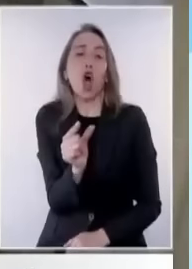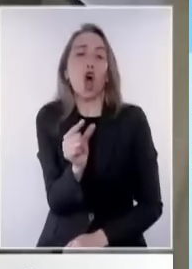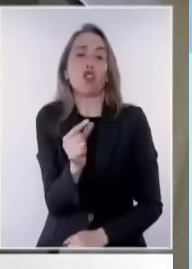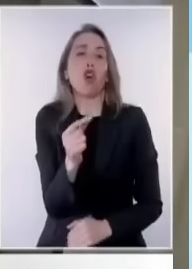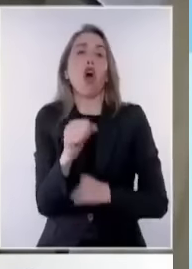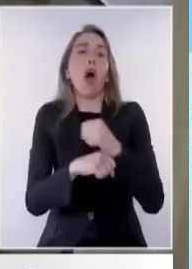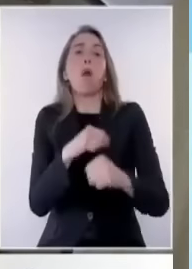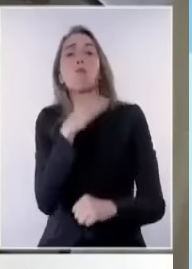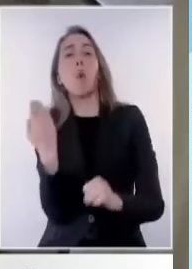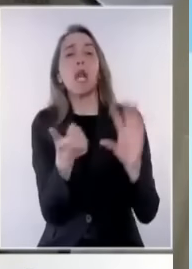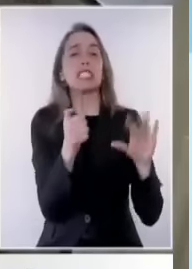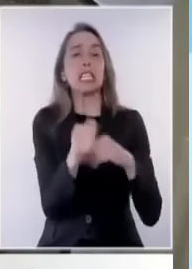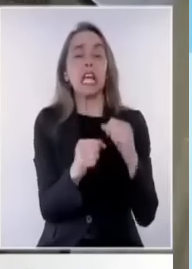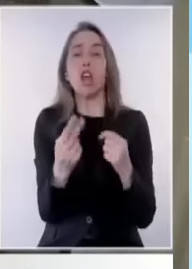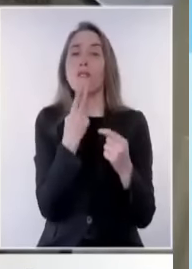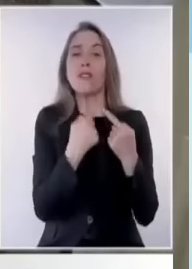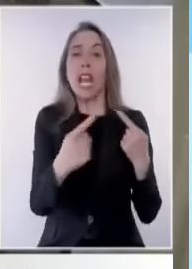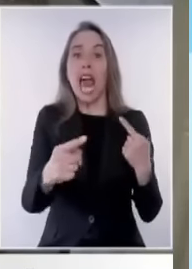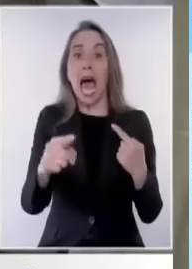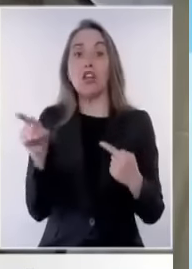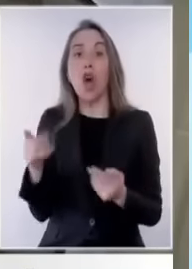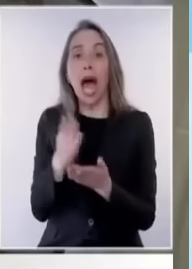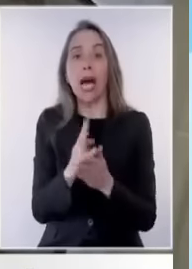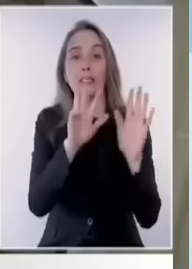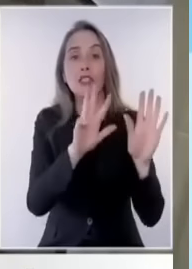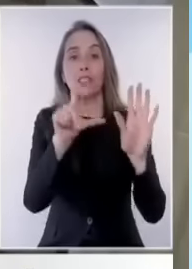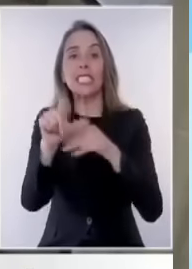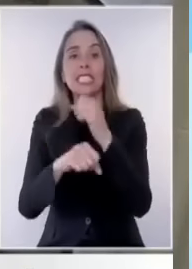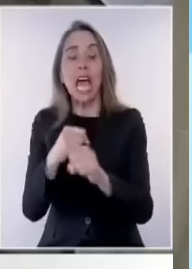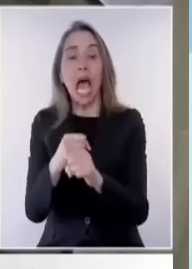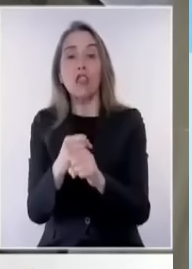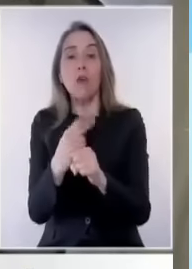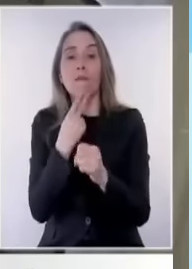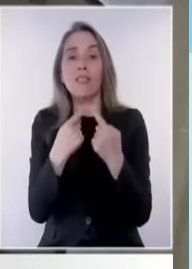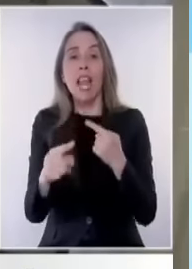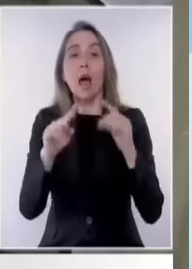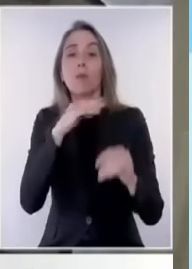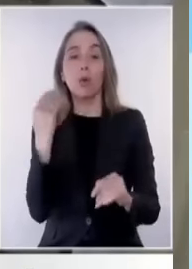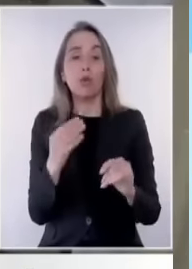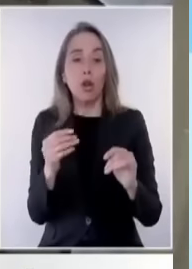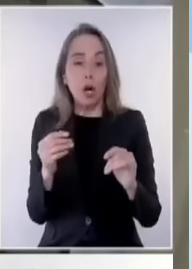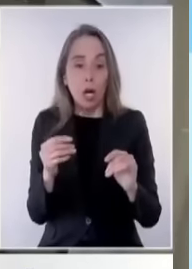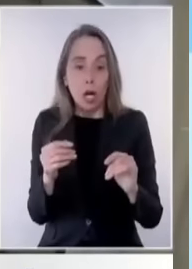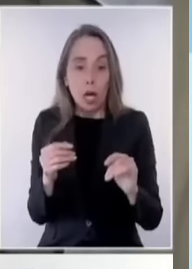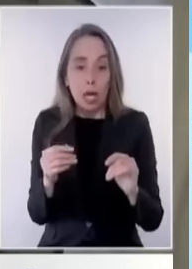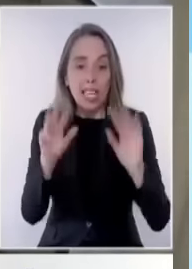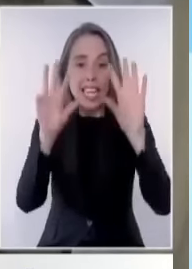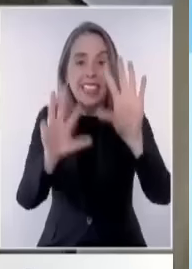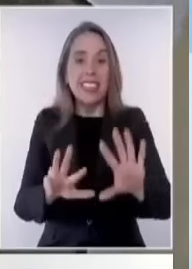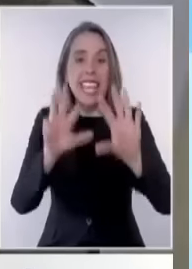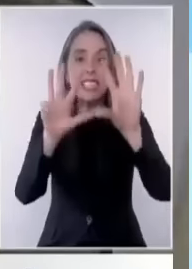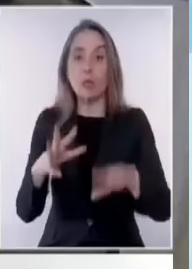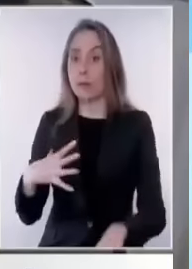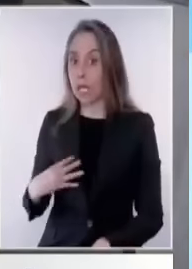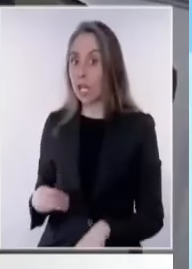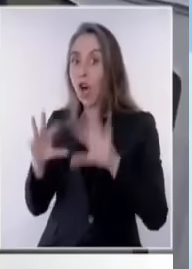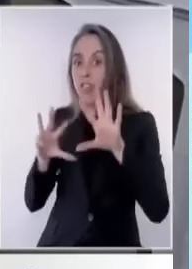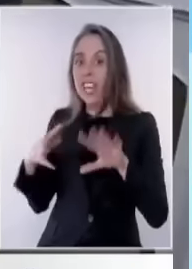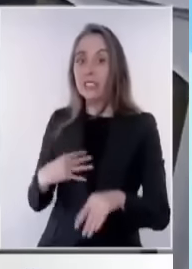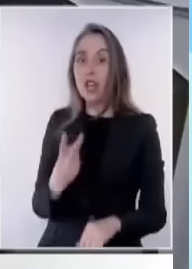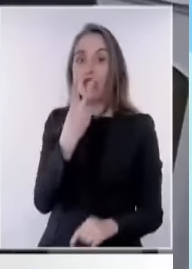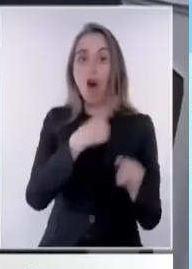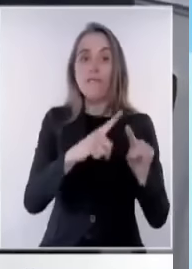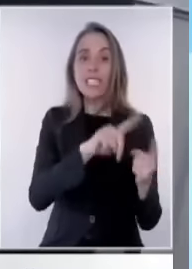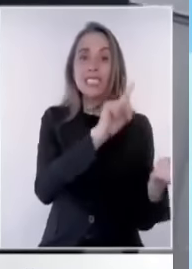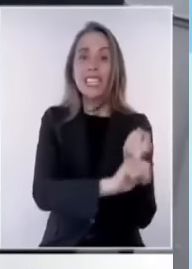de larga data, 60 años. Y él vive hasta los 97. Tuvo 19 hijos. Claro, sí, efectivamente. 19 hijos.